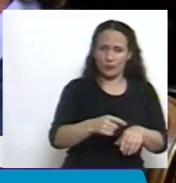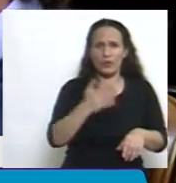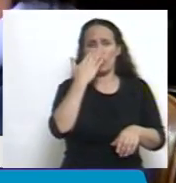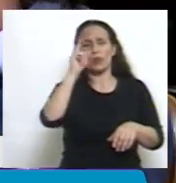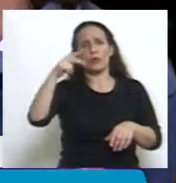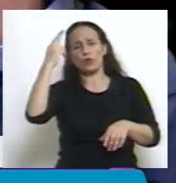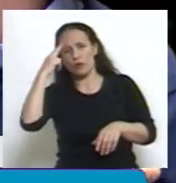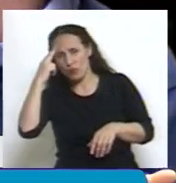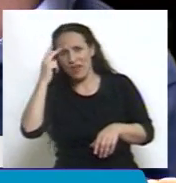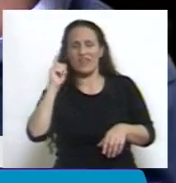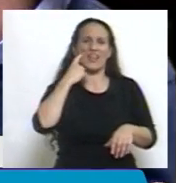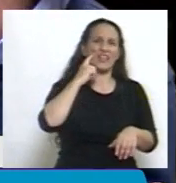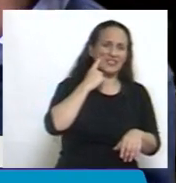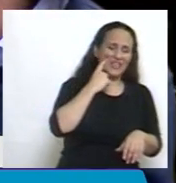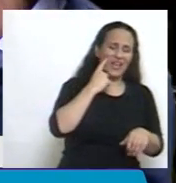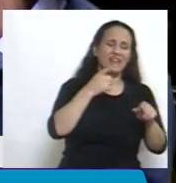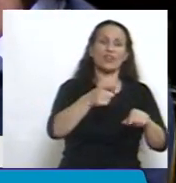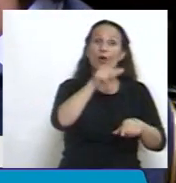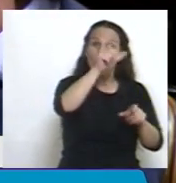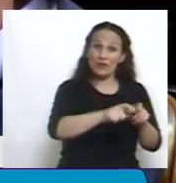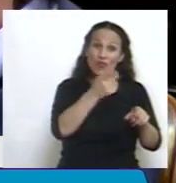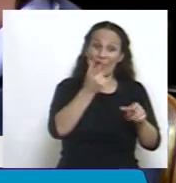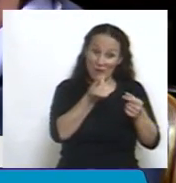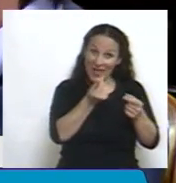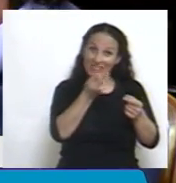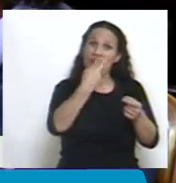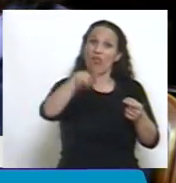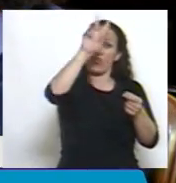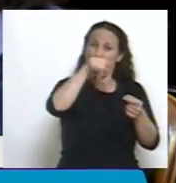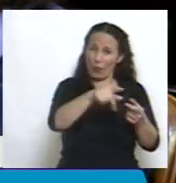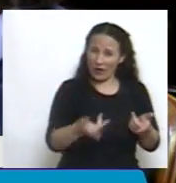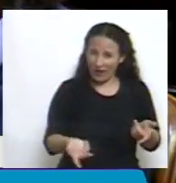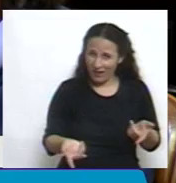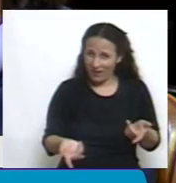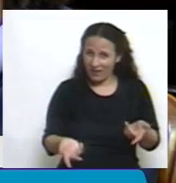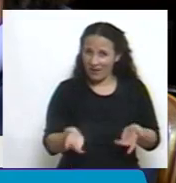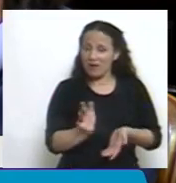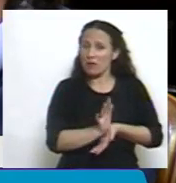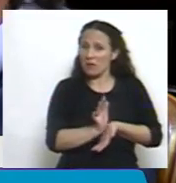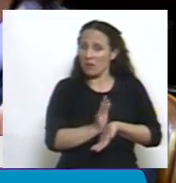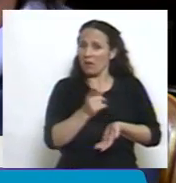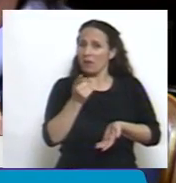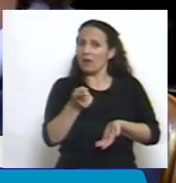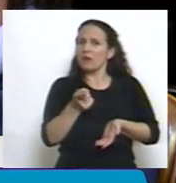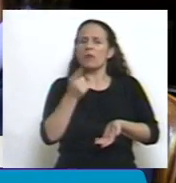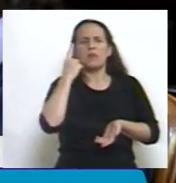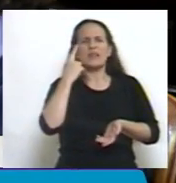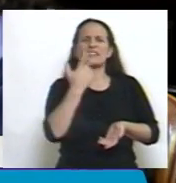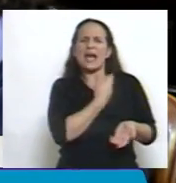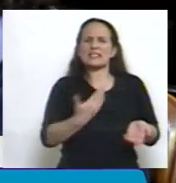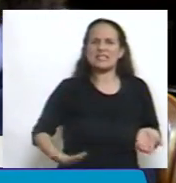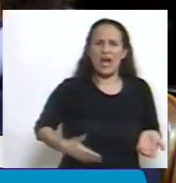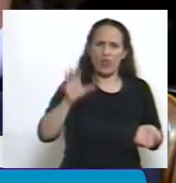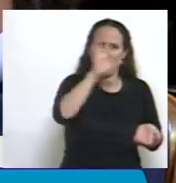Entre Ríos 2 veces más plata por cada habitante que hace 15 años. ¿Quién cree que el Estado o que los estados en la Argentina